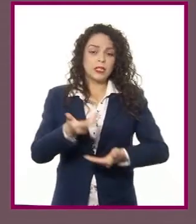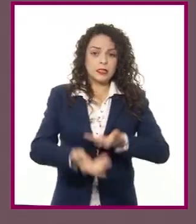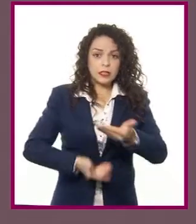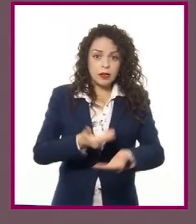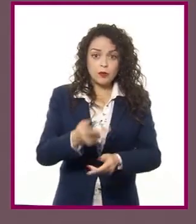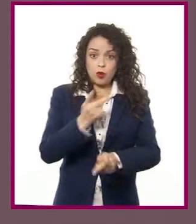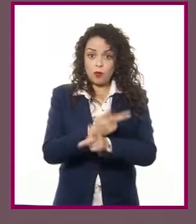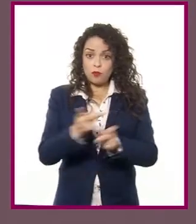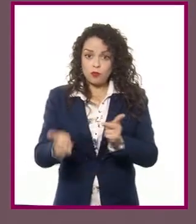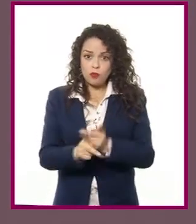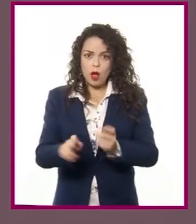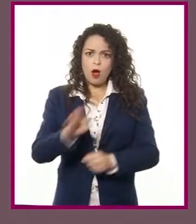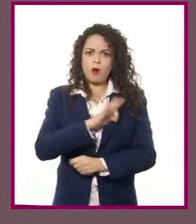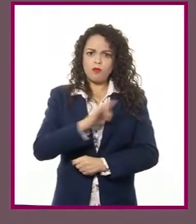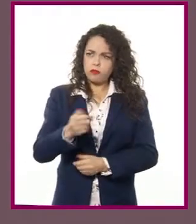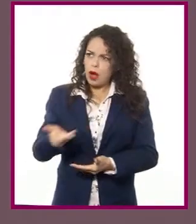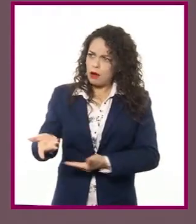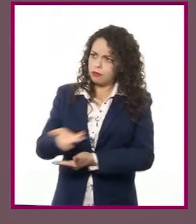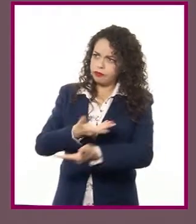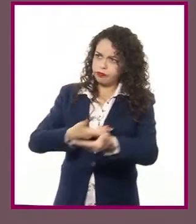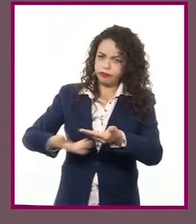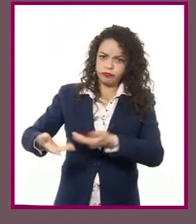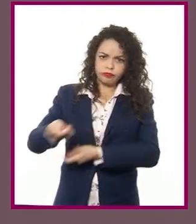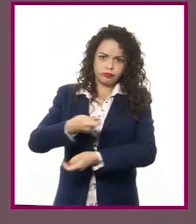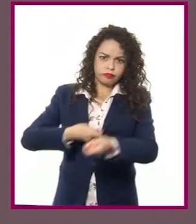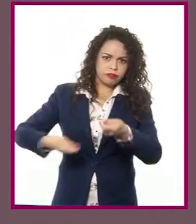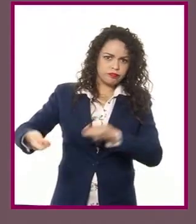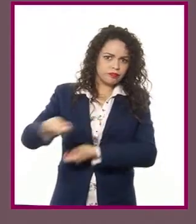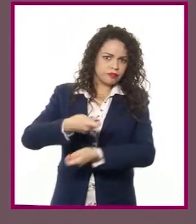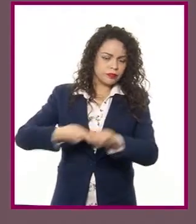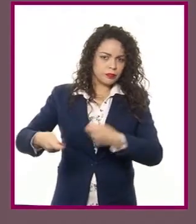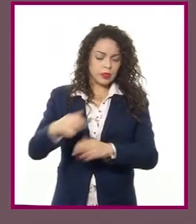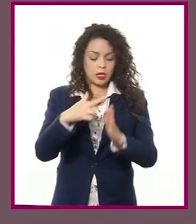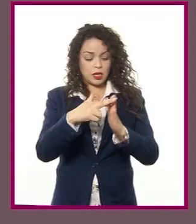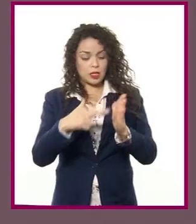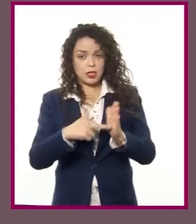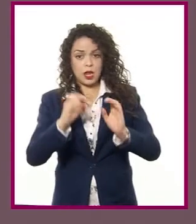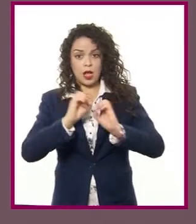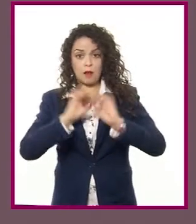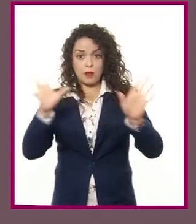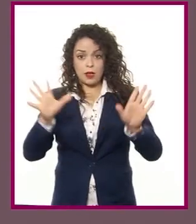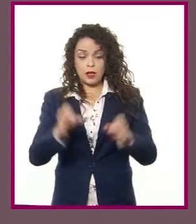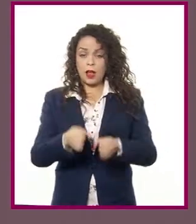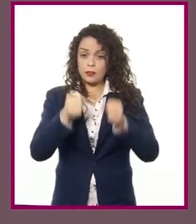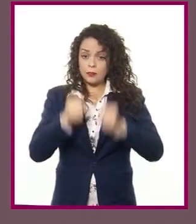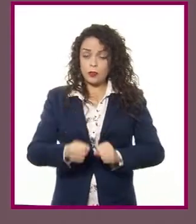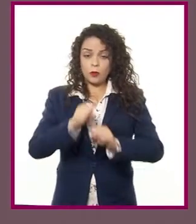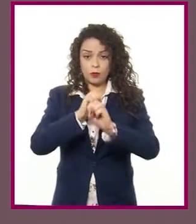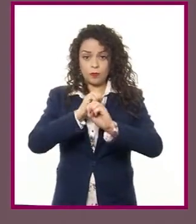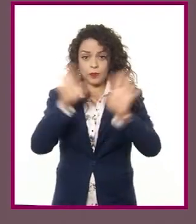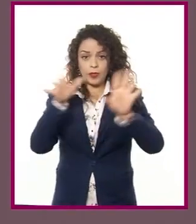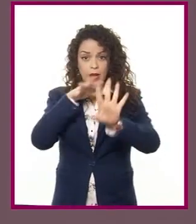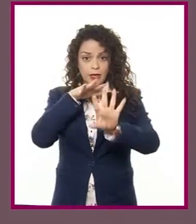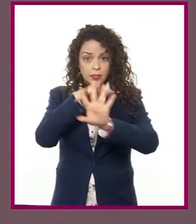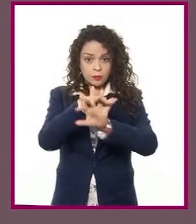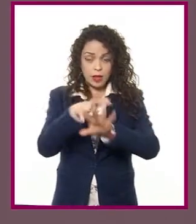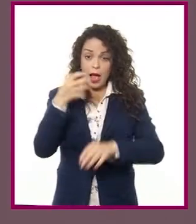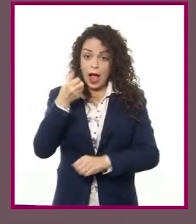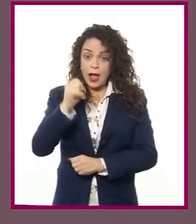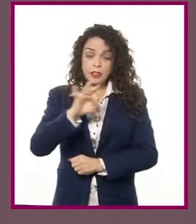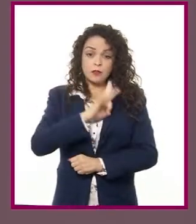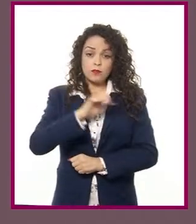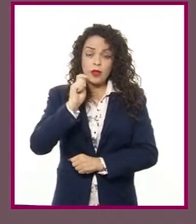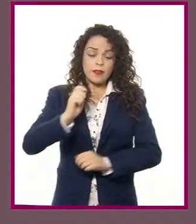ser intercambiados en doble vía, con normas claras, estables y transparentes, y de esta forma se